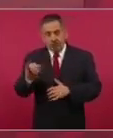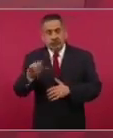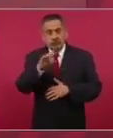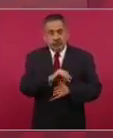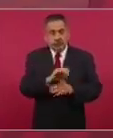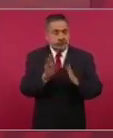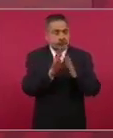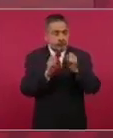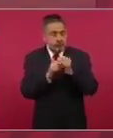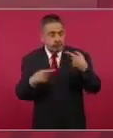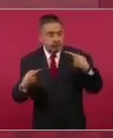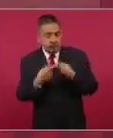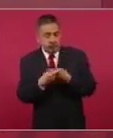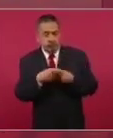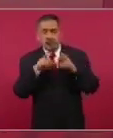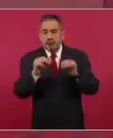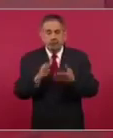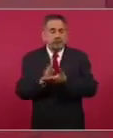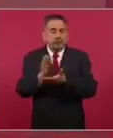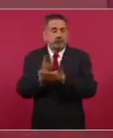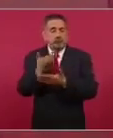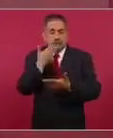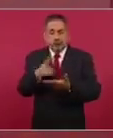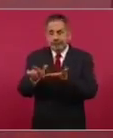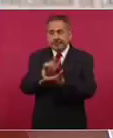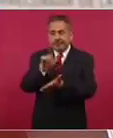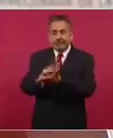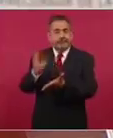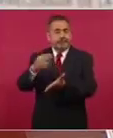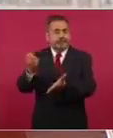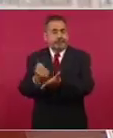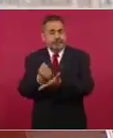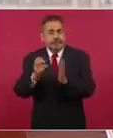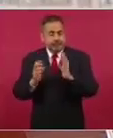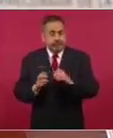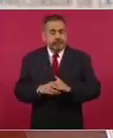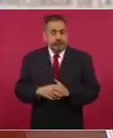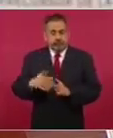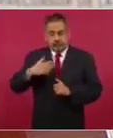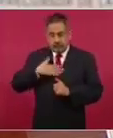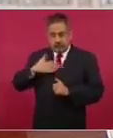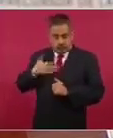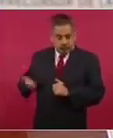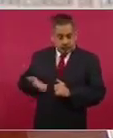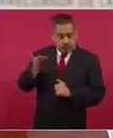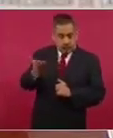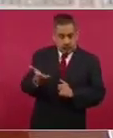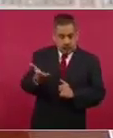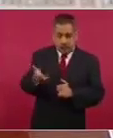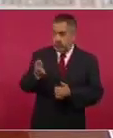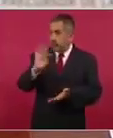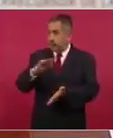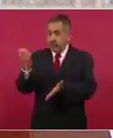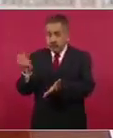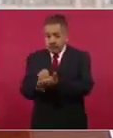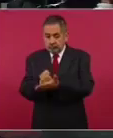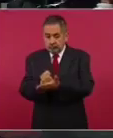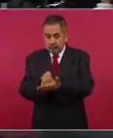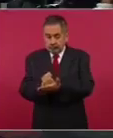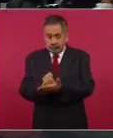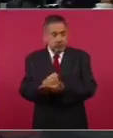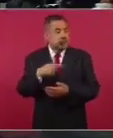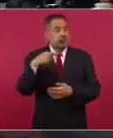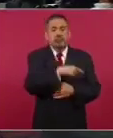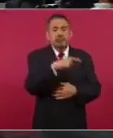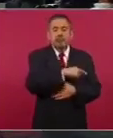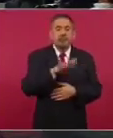no la ley en el caso de aprobarse, la que yo voy a presentar. Porque